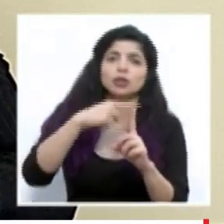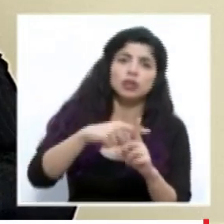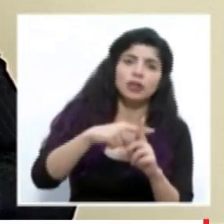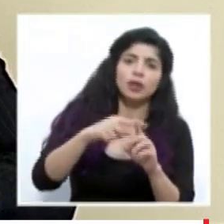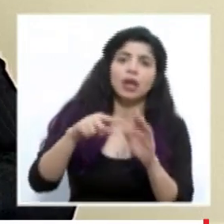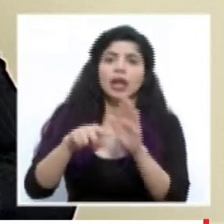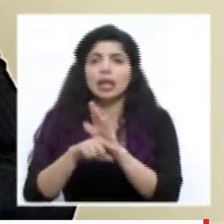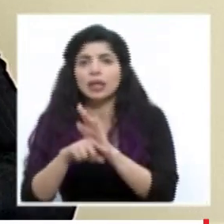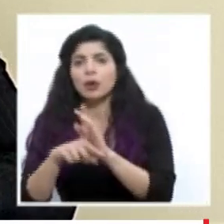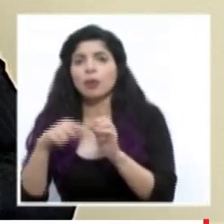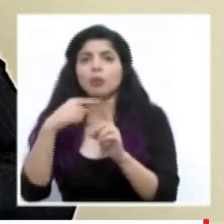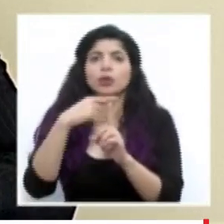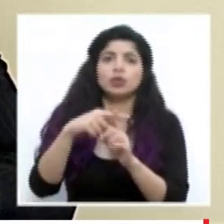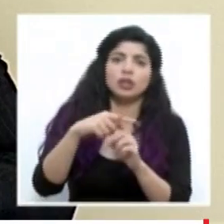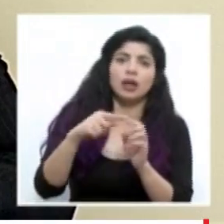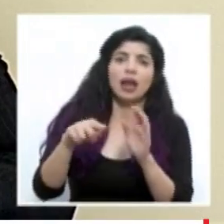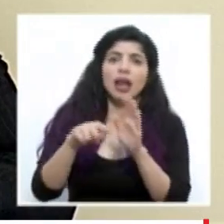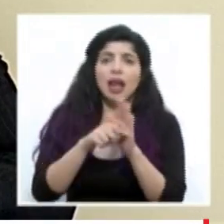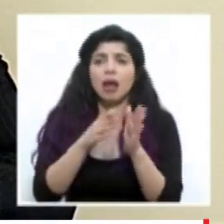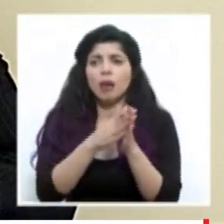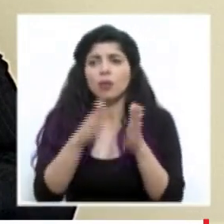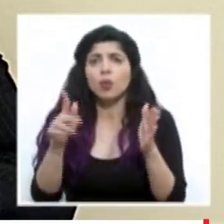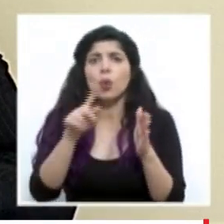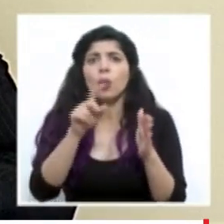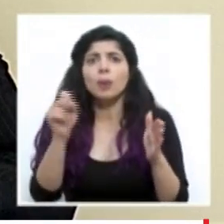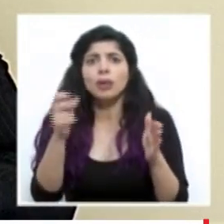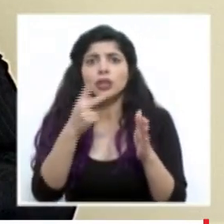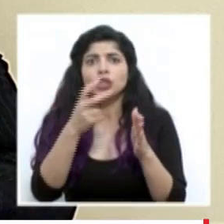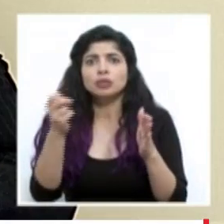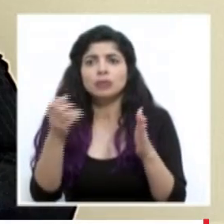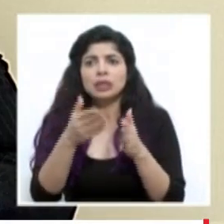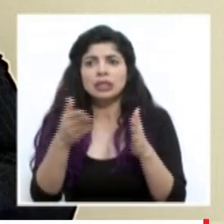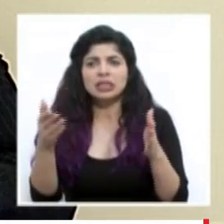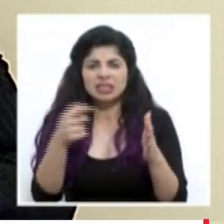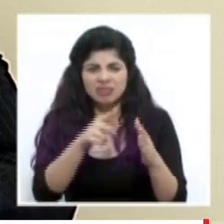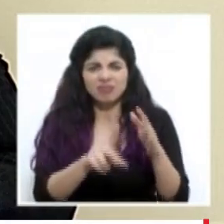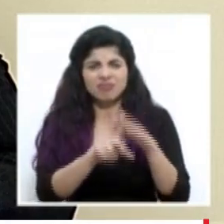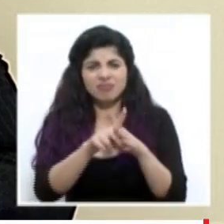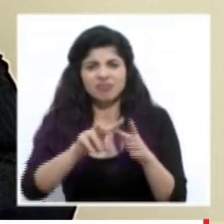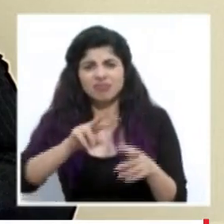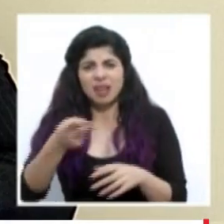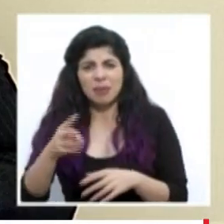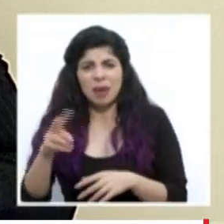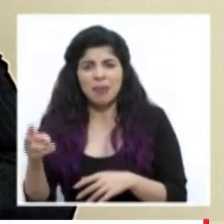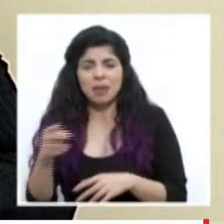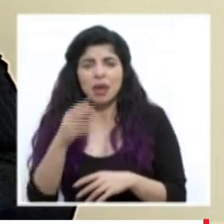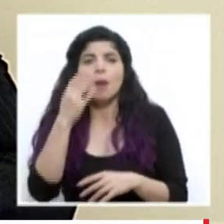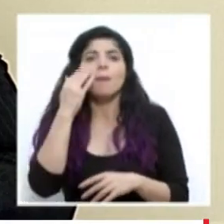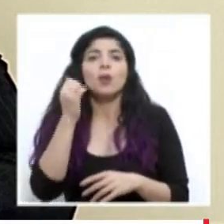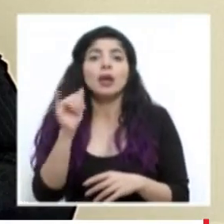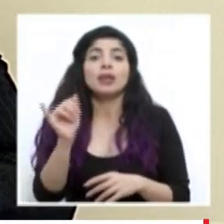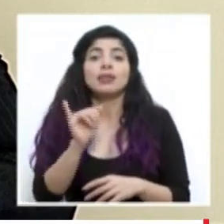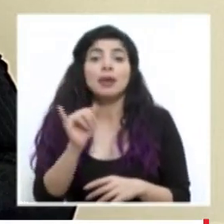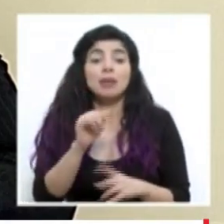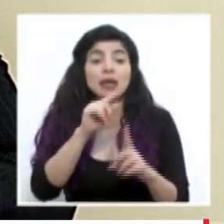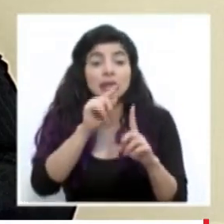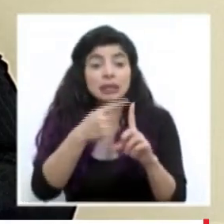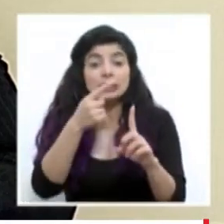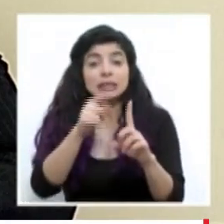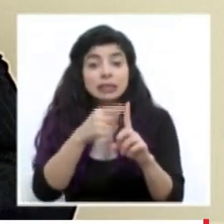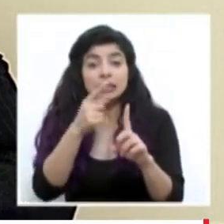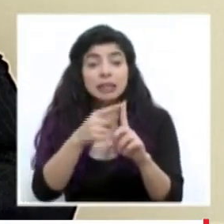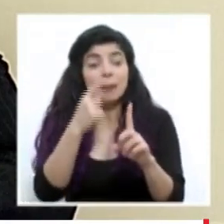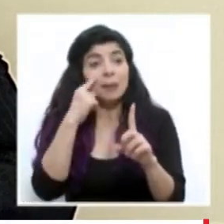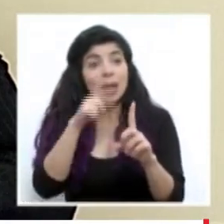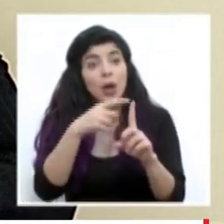negativo por incluso 1 mes, 2 meses, un poco más. Eso es parte del por qué también estar haciendo pruebas para dar